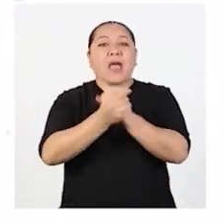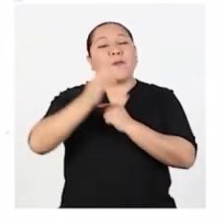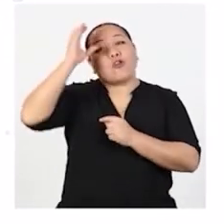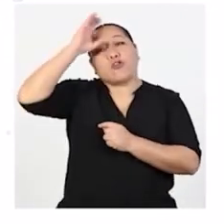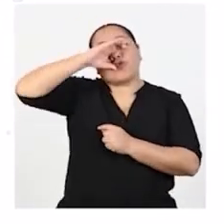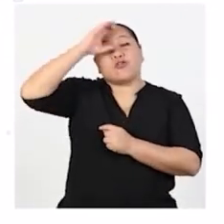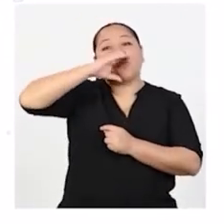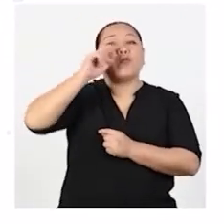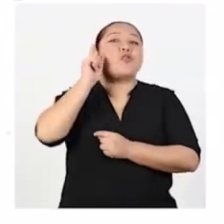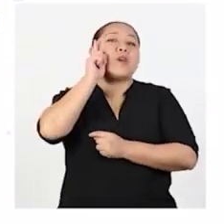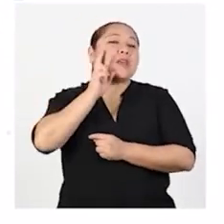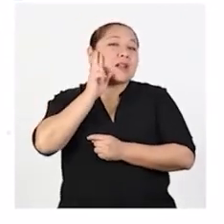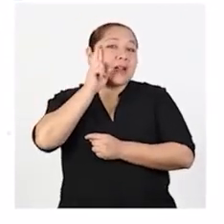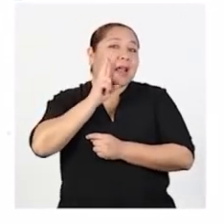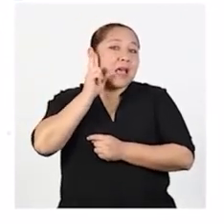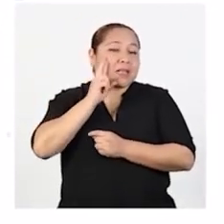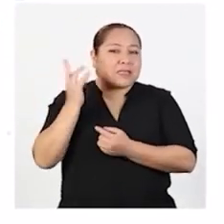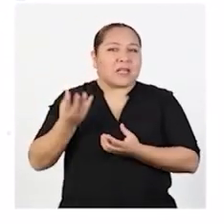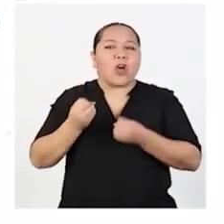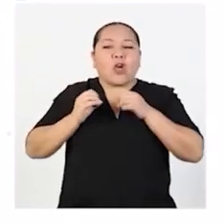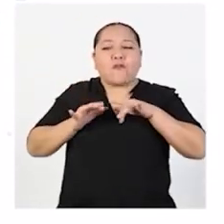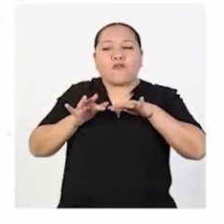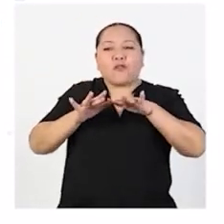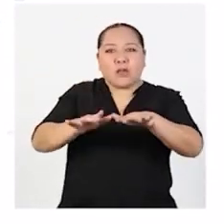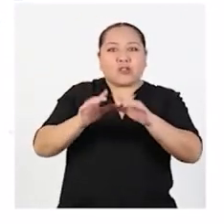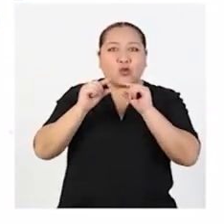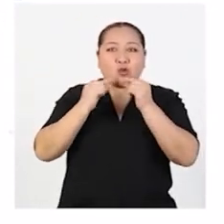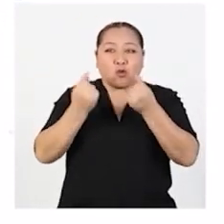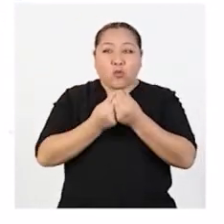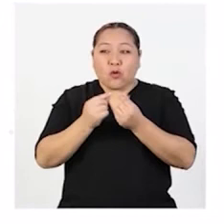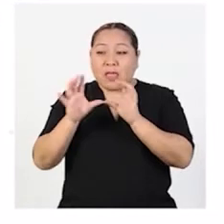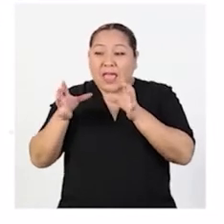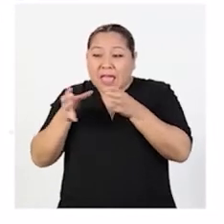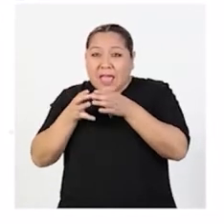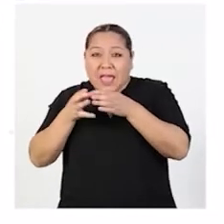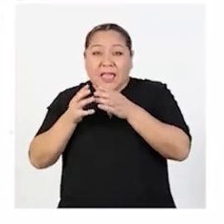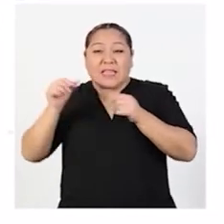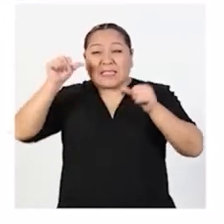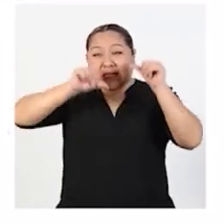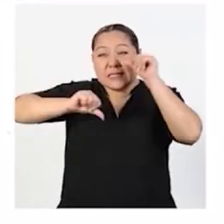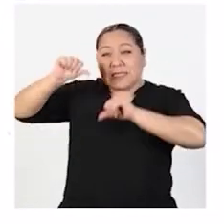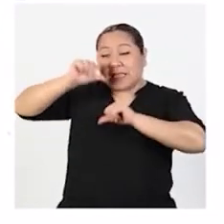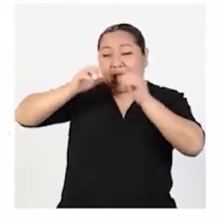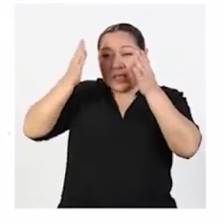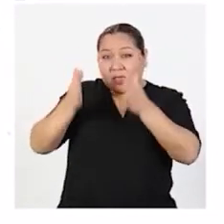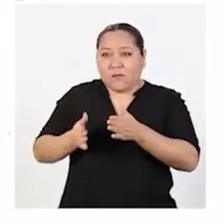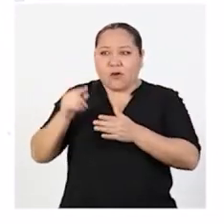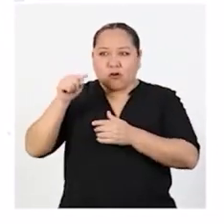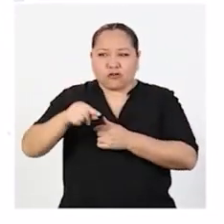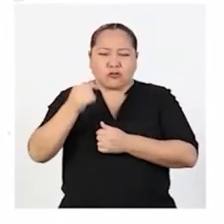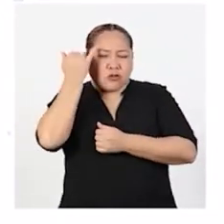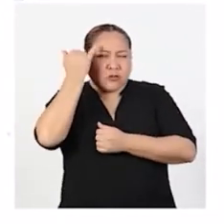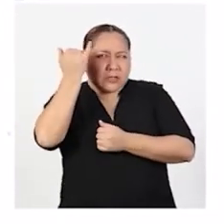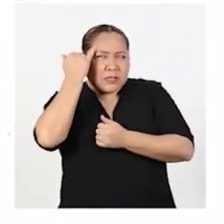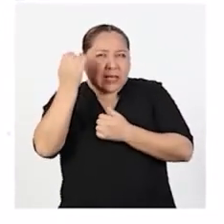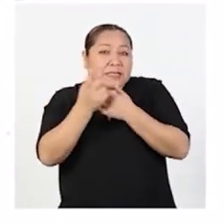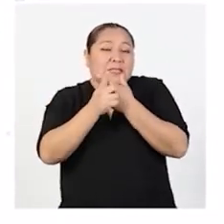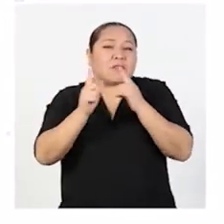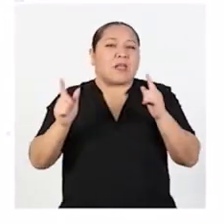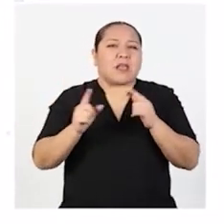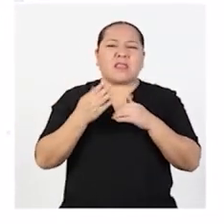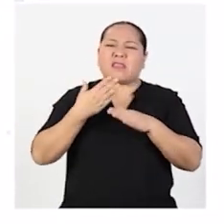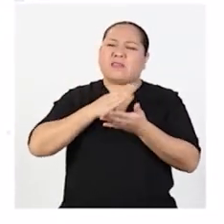raza recibieron la influencia de un grupo creciente de científicos, por lo general más liberales en las cuestiones de raza que